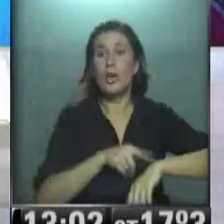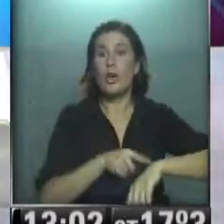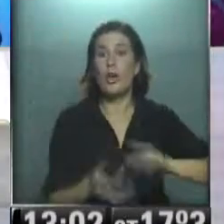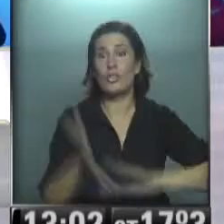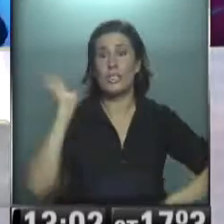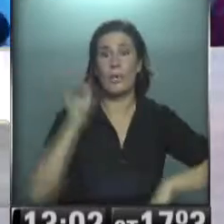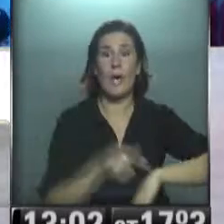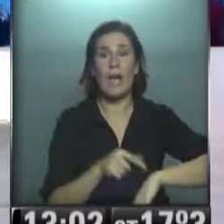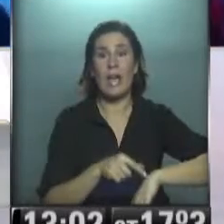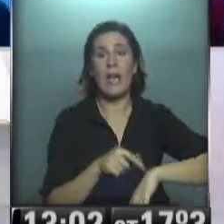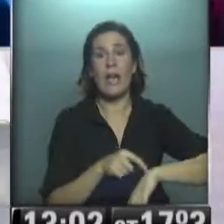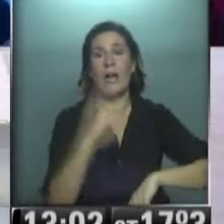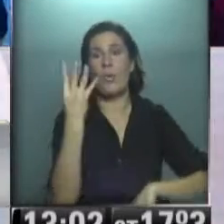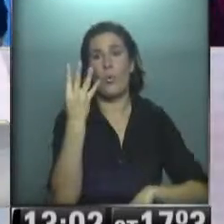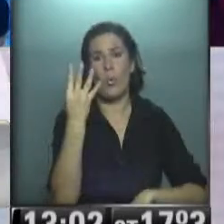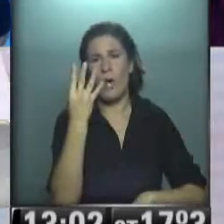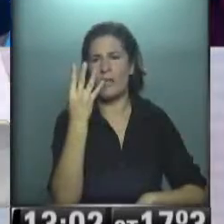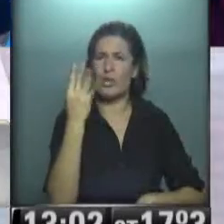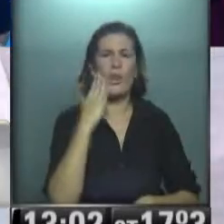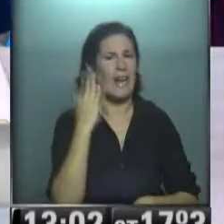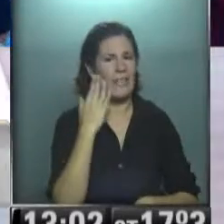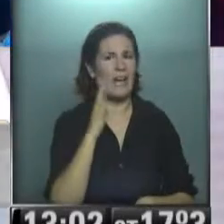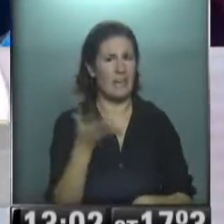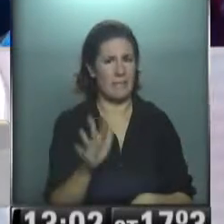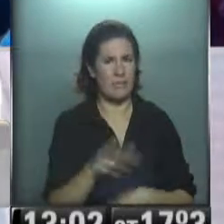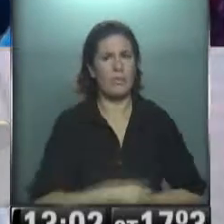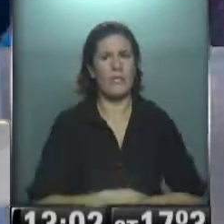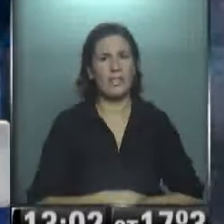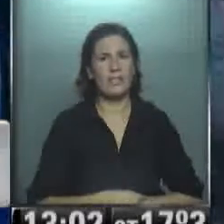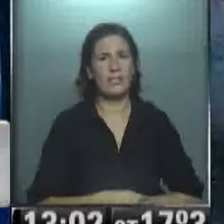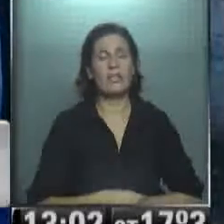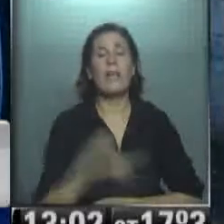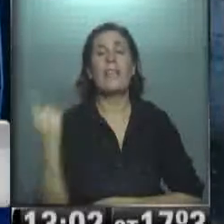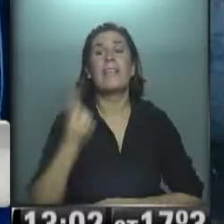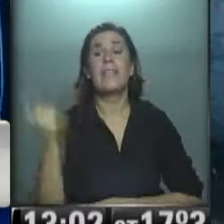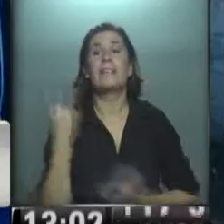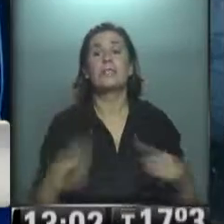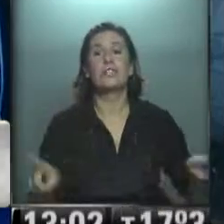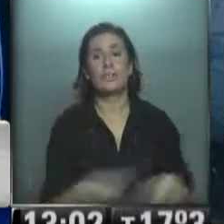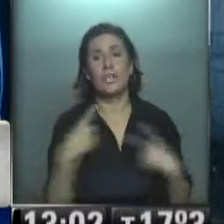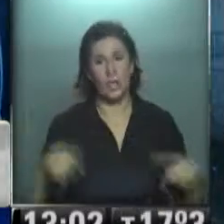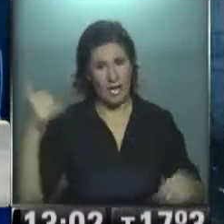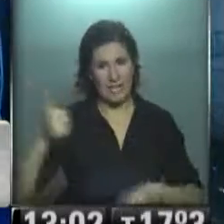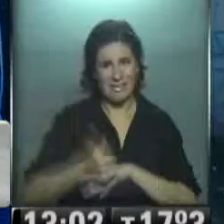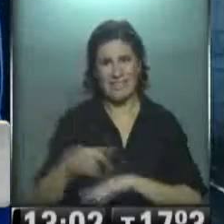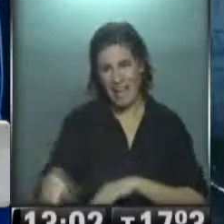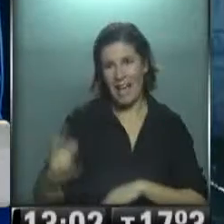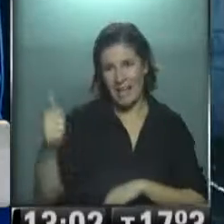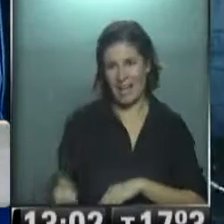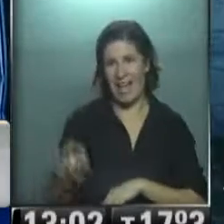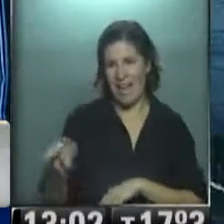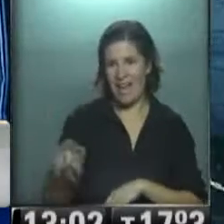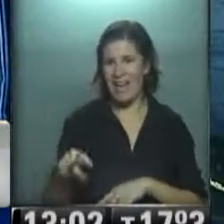hacia Brasil va a partir a las 4 de la tarde. Pero estamos con el director de esta orquesta, sí, artífice de buena parte de